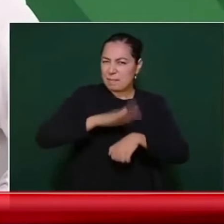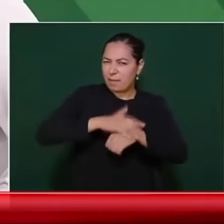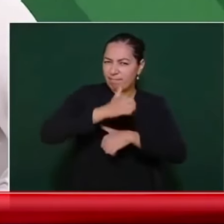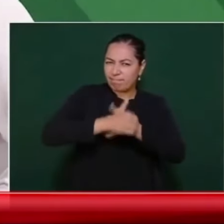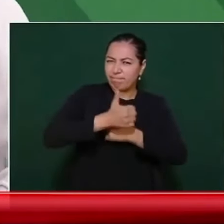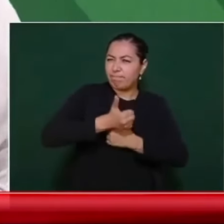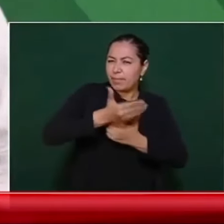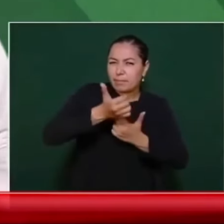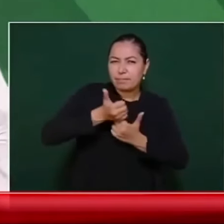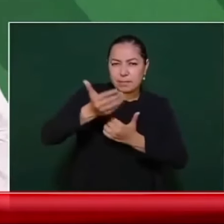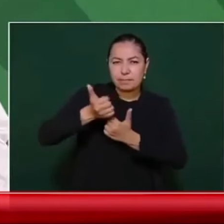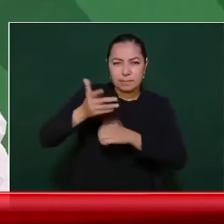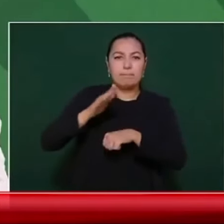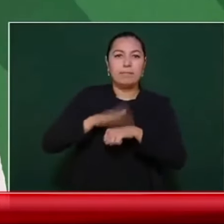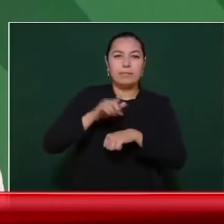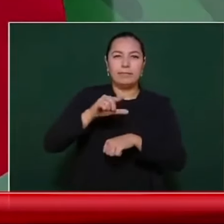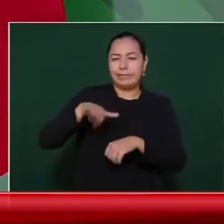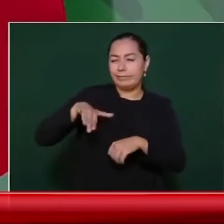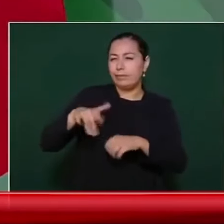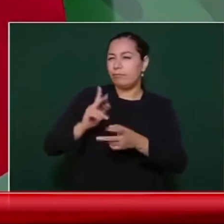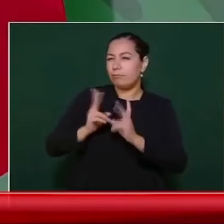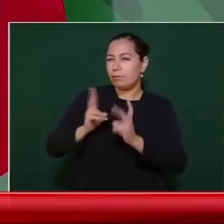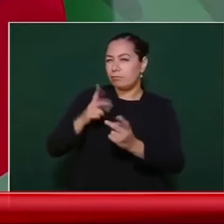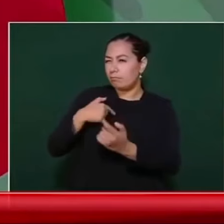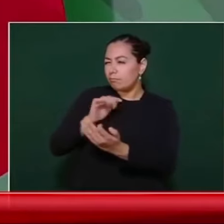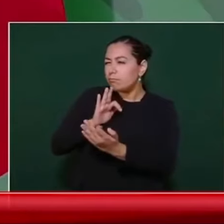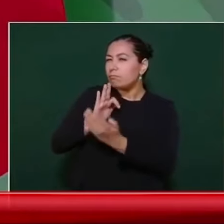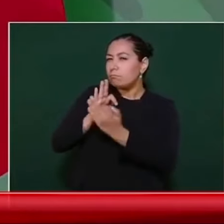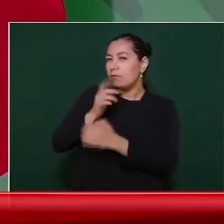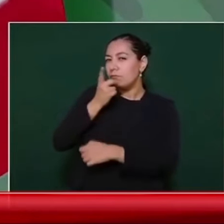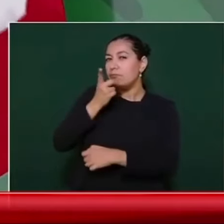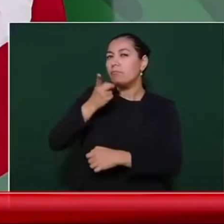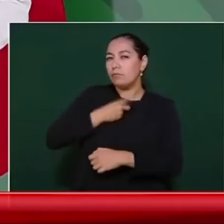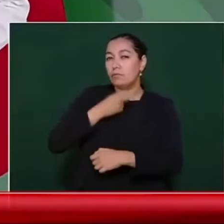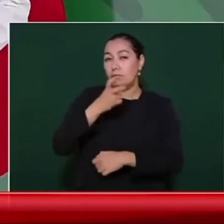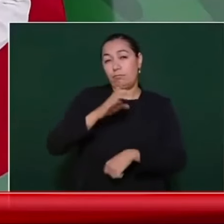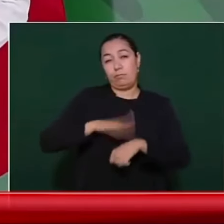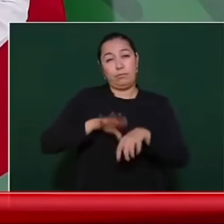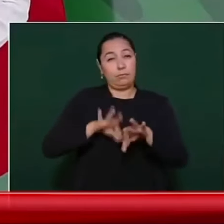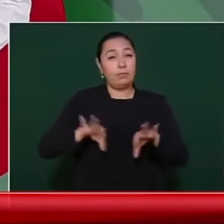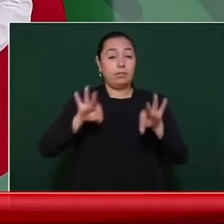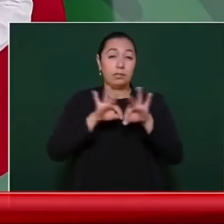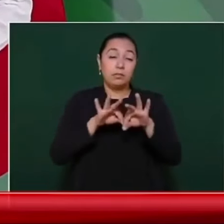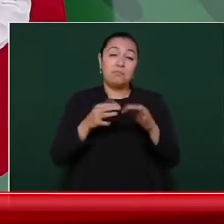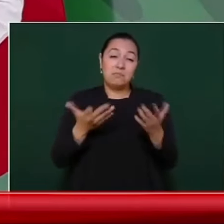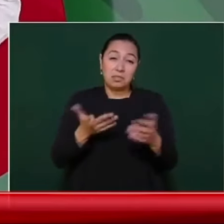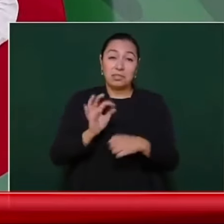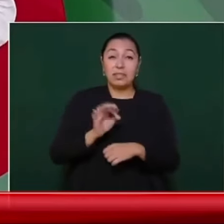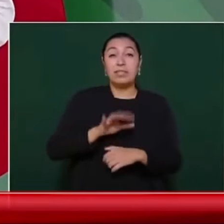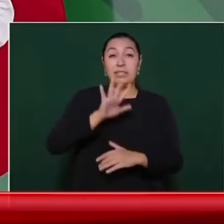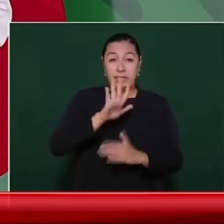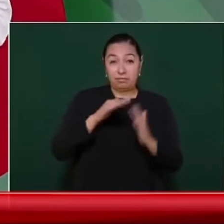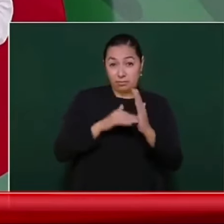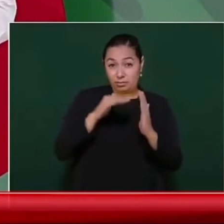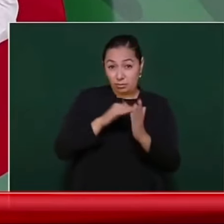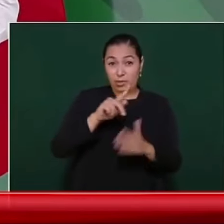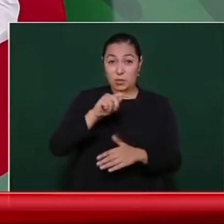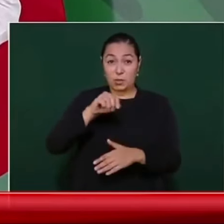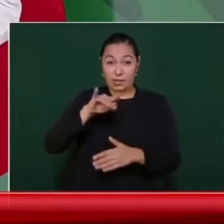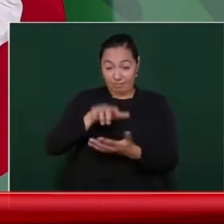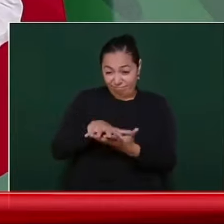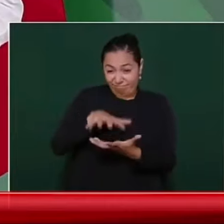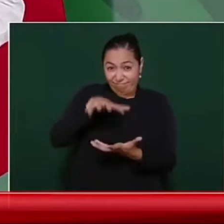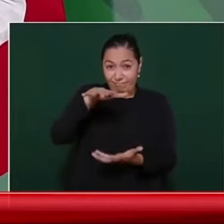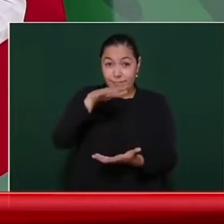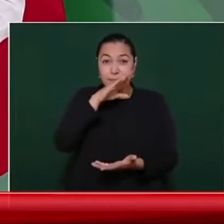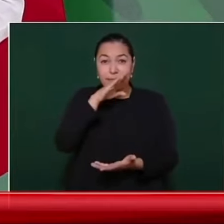personal ya me lo dijo es muy importante si se producen 5 millones de toneladas de maíz hay que producir más y